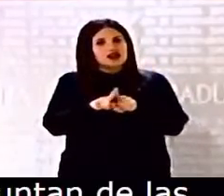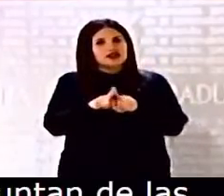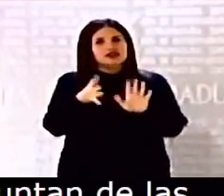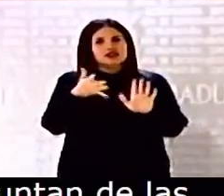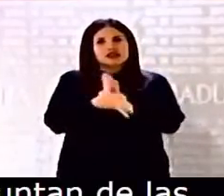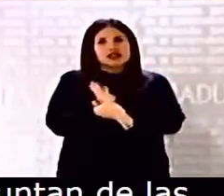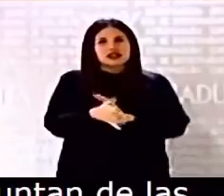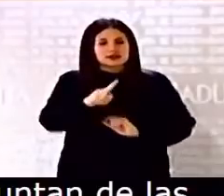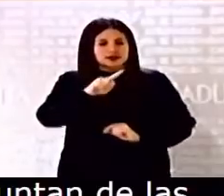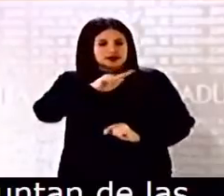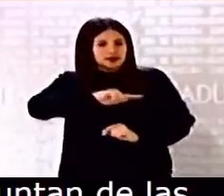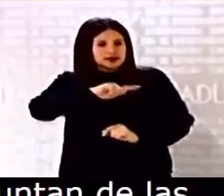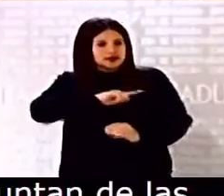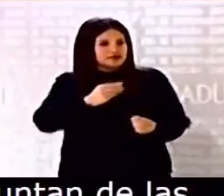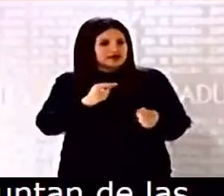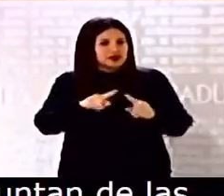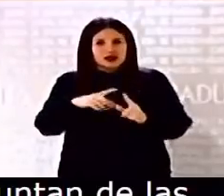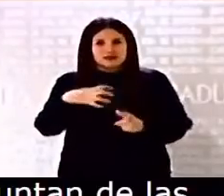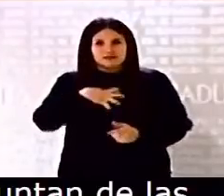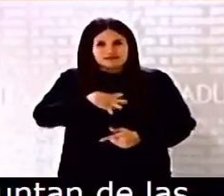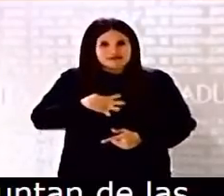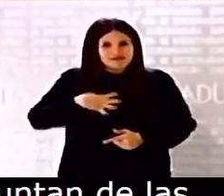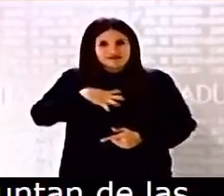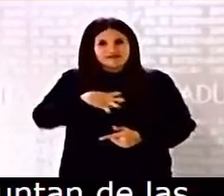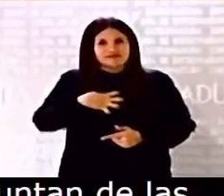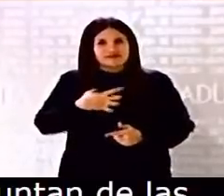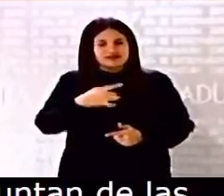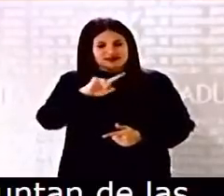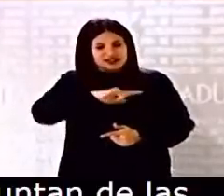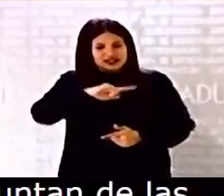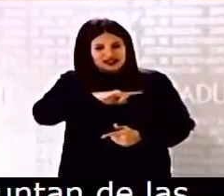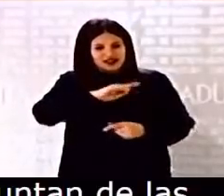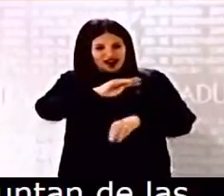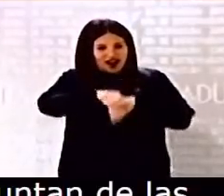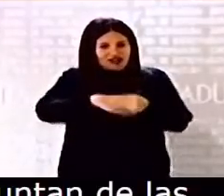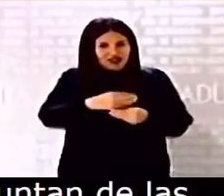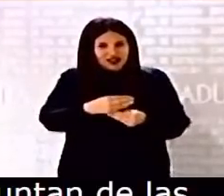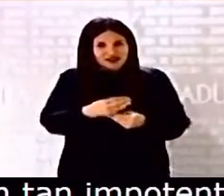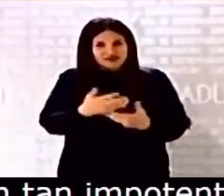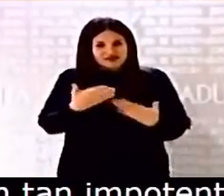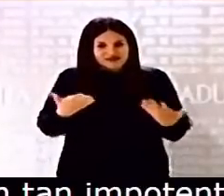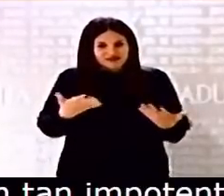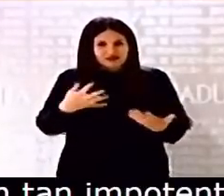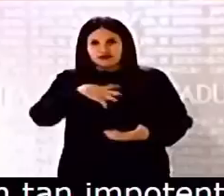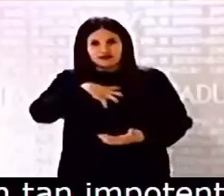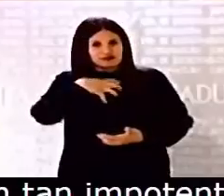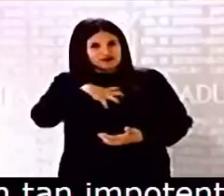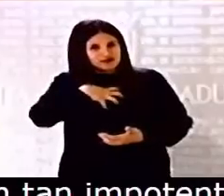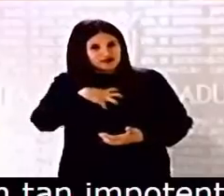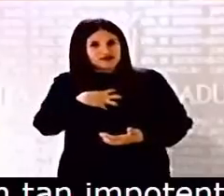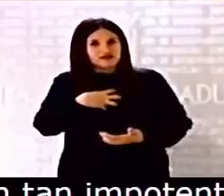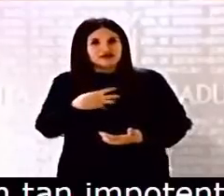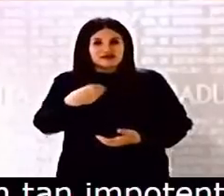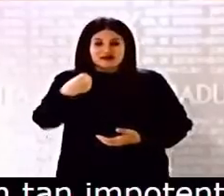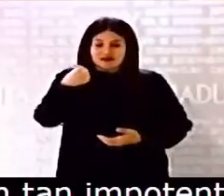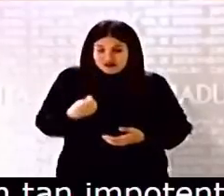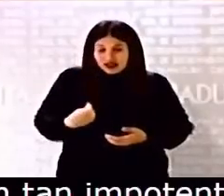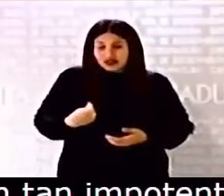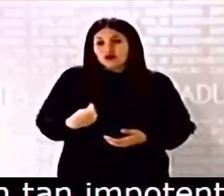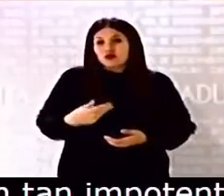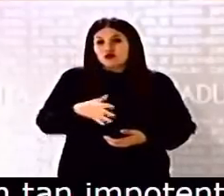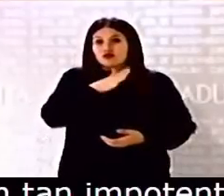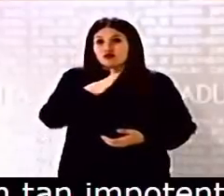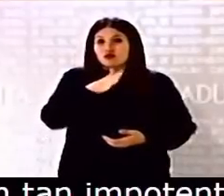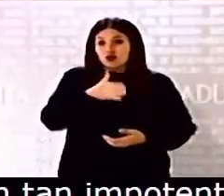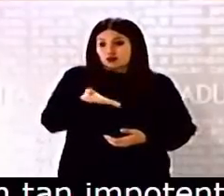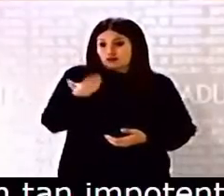tan impotente, la sensación tan de impotencia que ocurría cuando